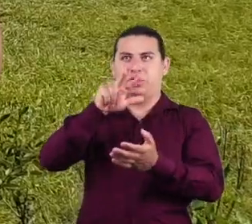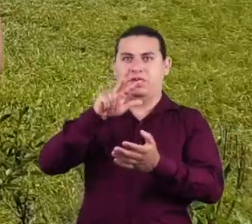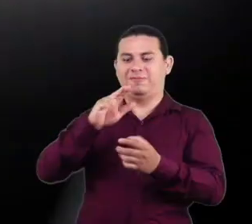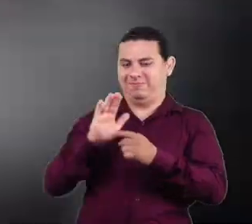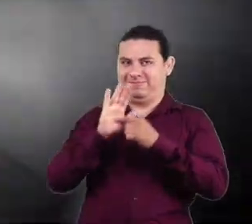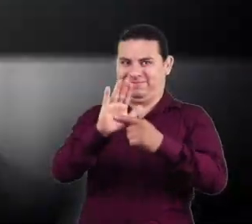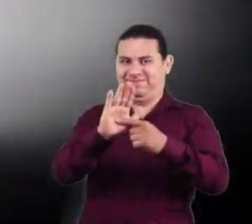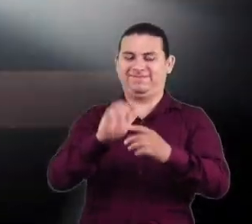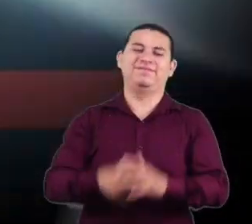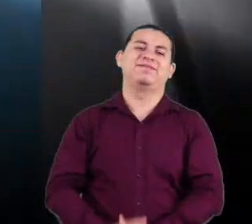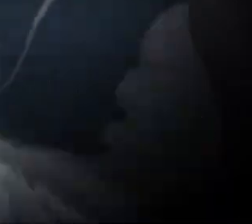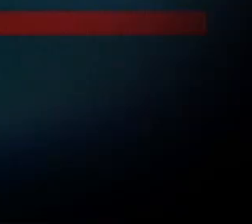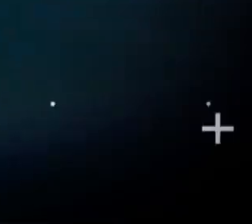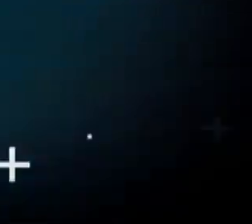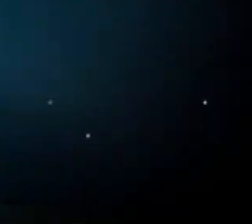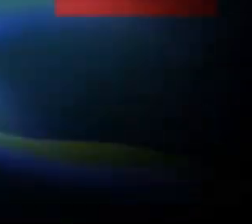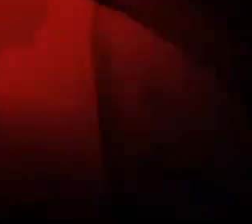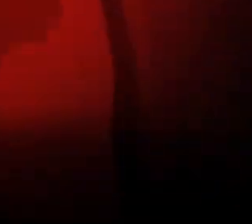Iniciamos.